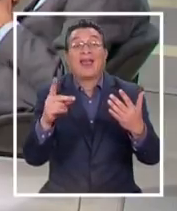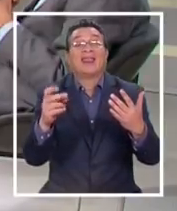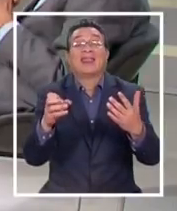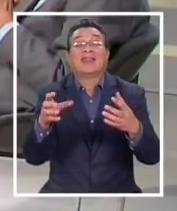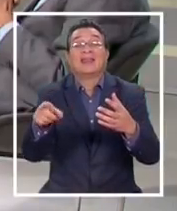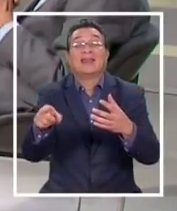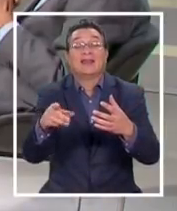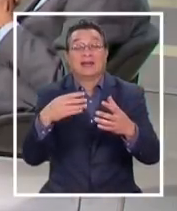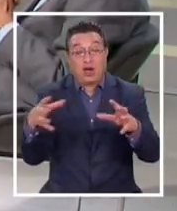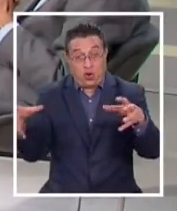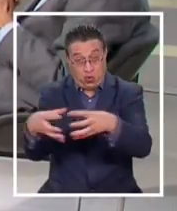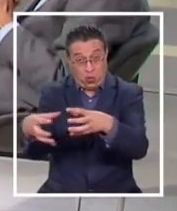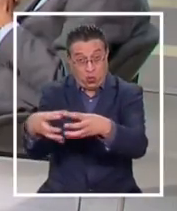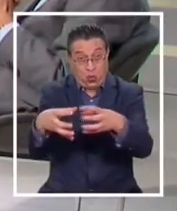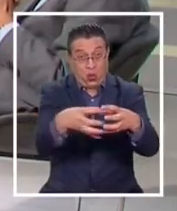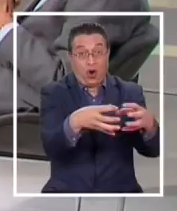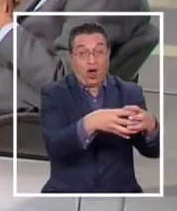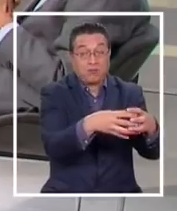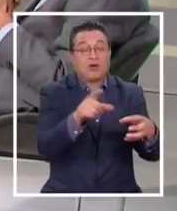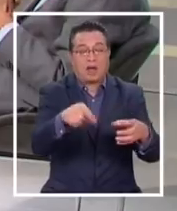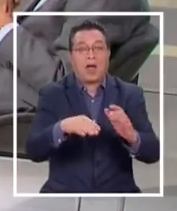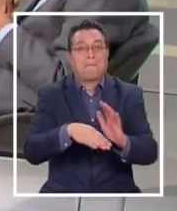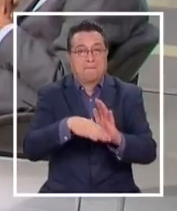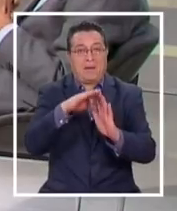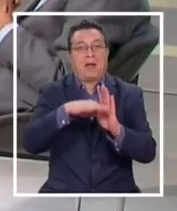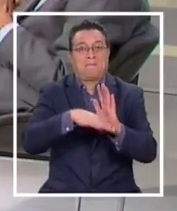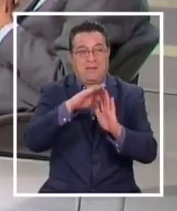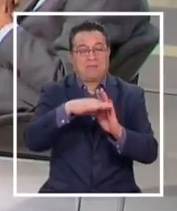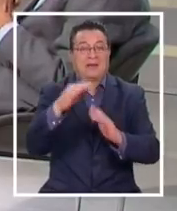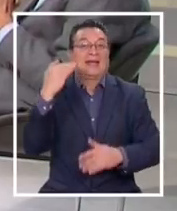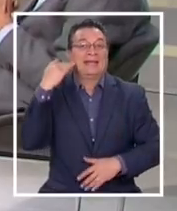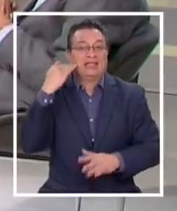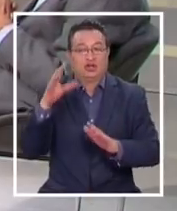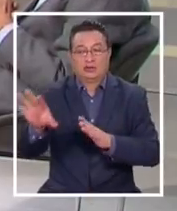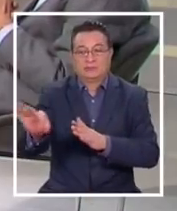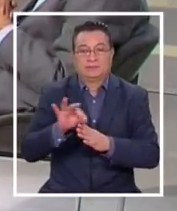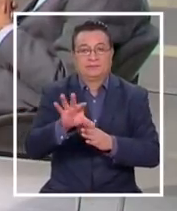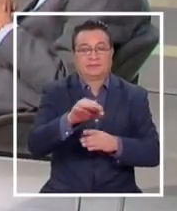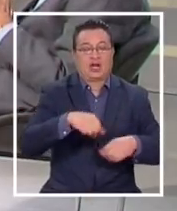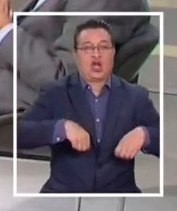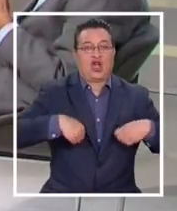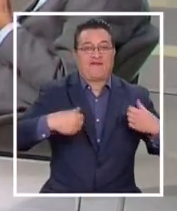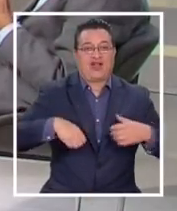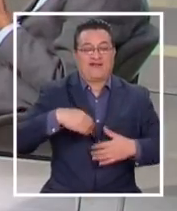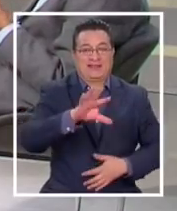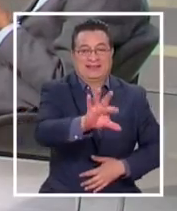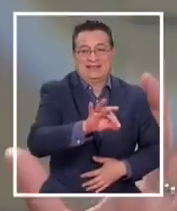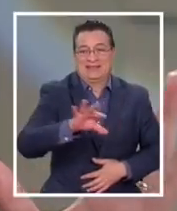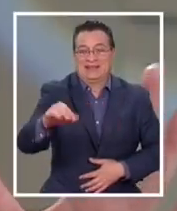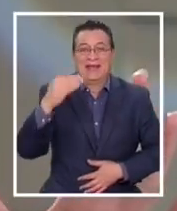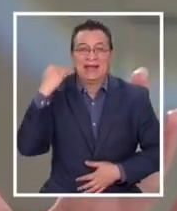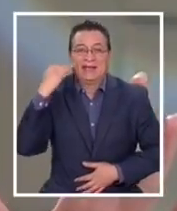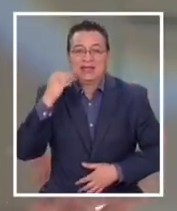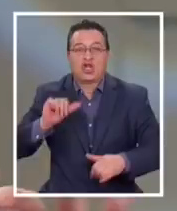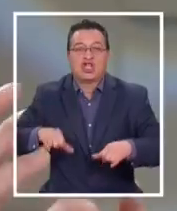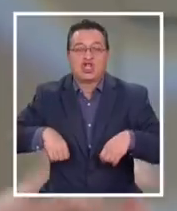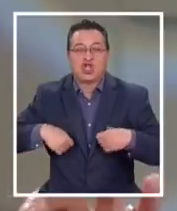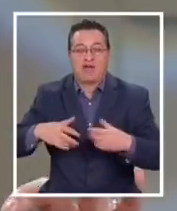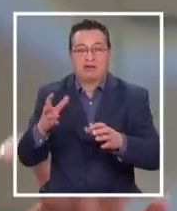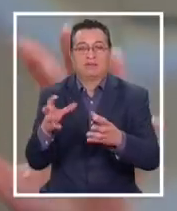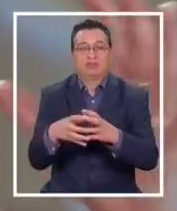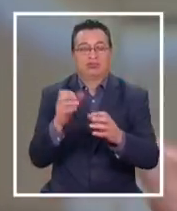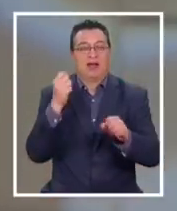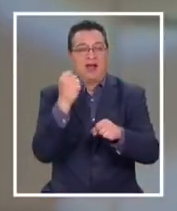las bandas han incrementado la participación de niños, niñas y adolescentes, y sobre todo en crimen organizado,